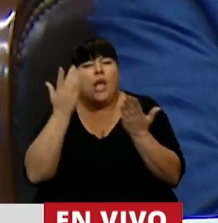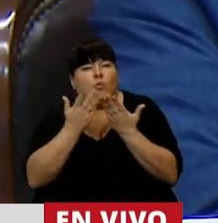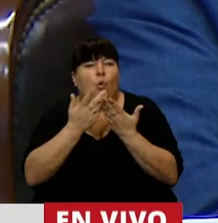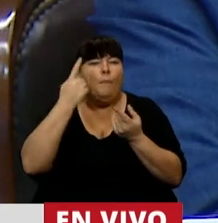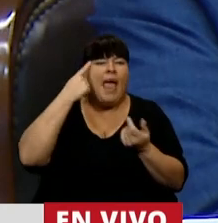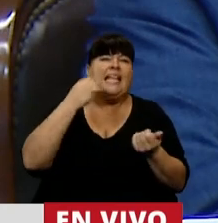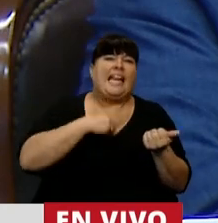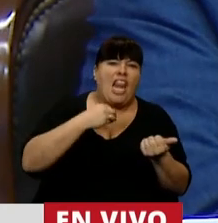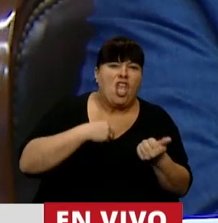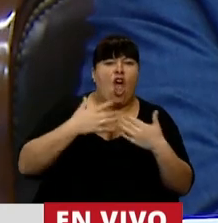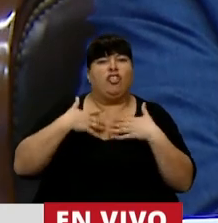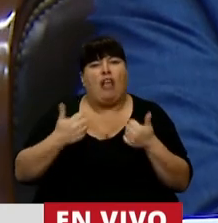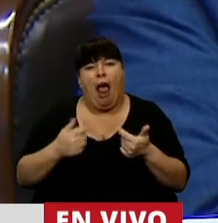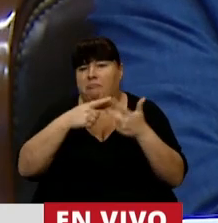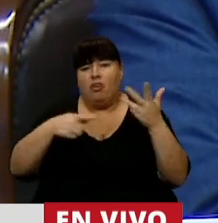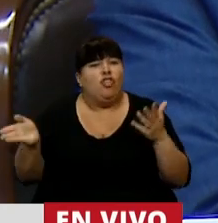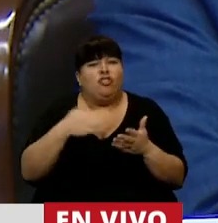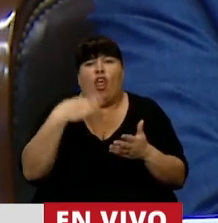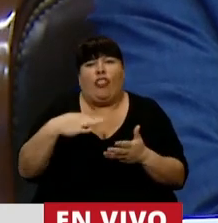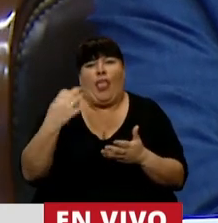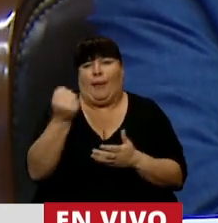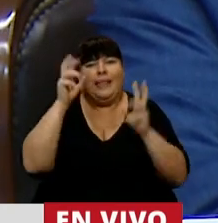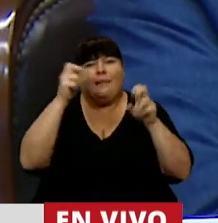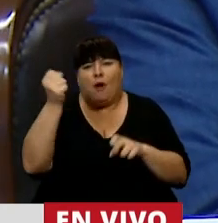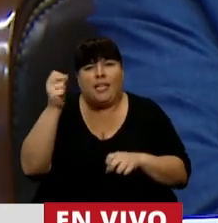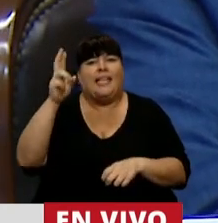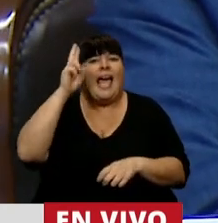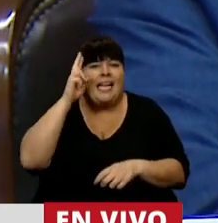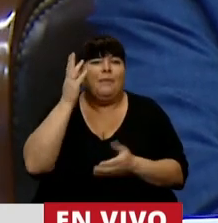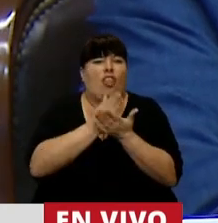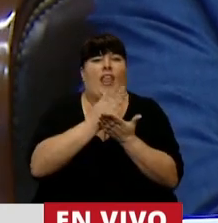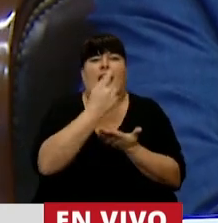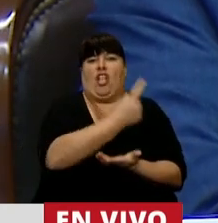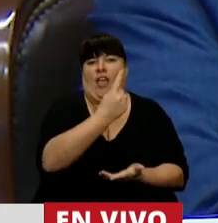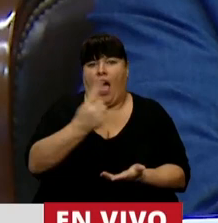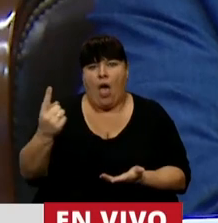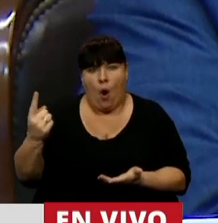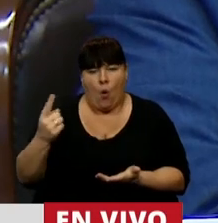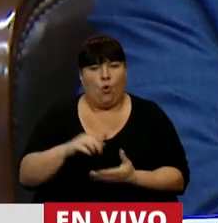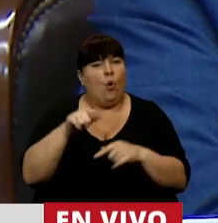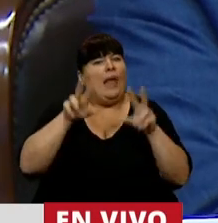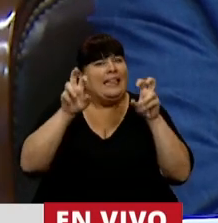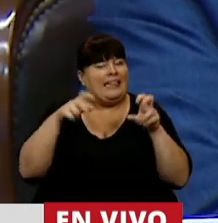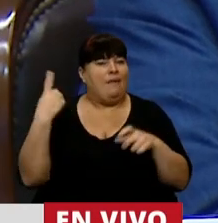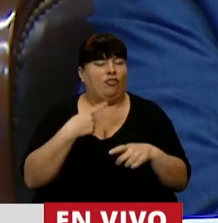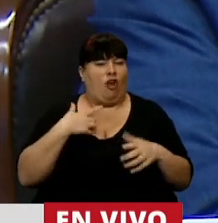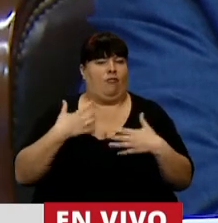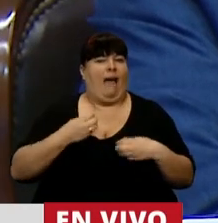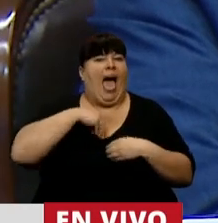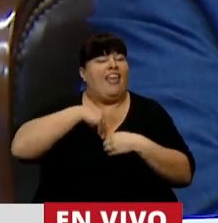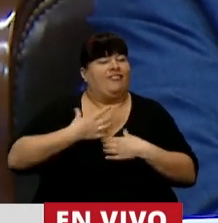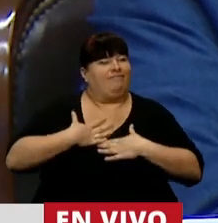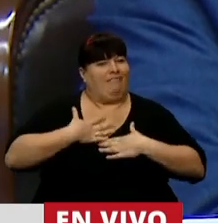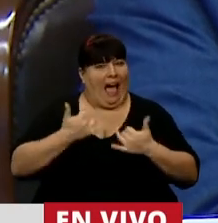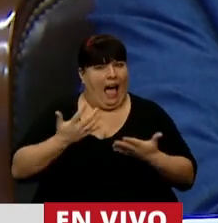analice, religioso, de salud, de respeto a los derechos de cada uno, es un tema que nos moviliza